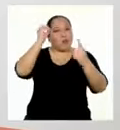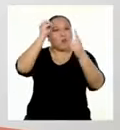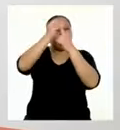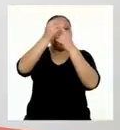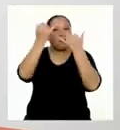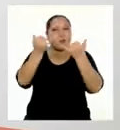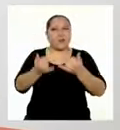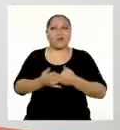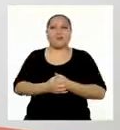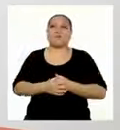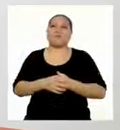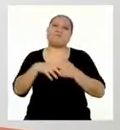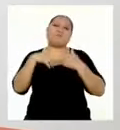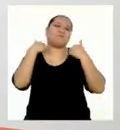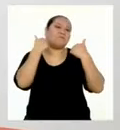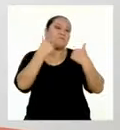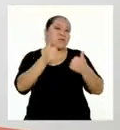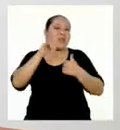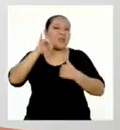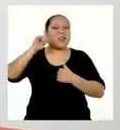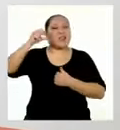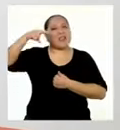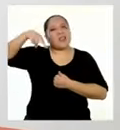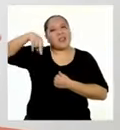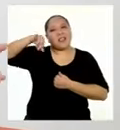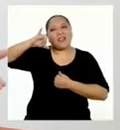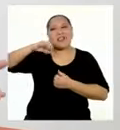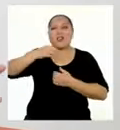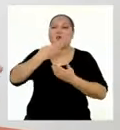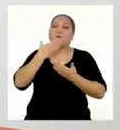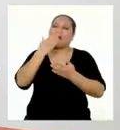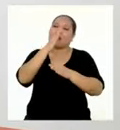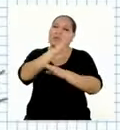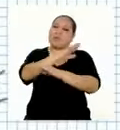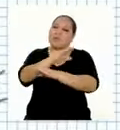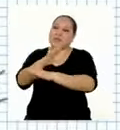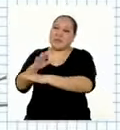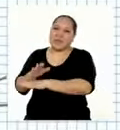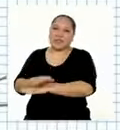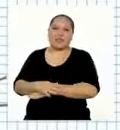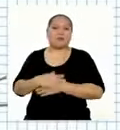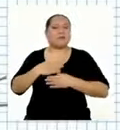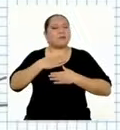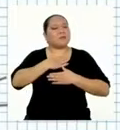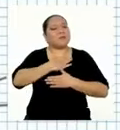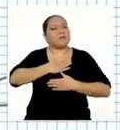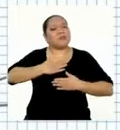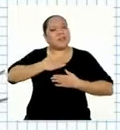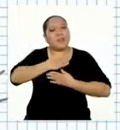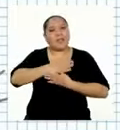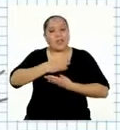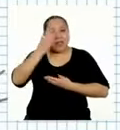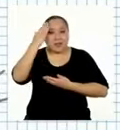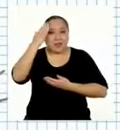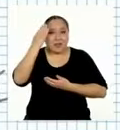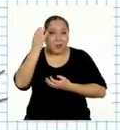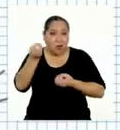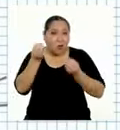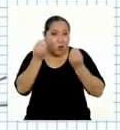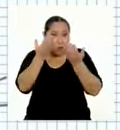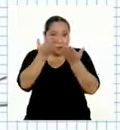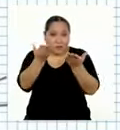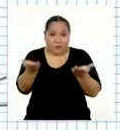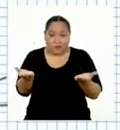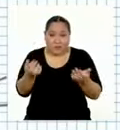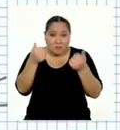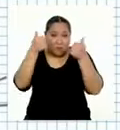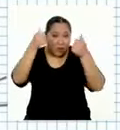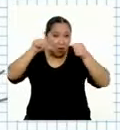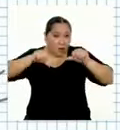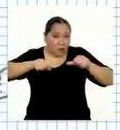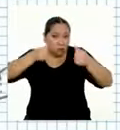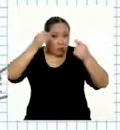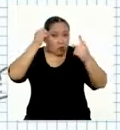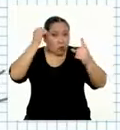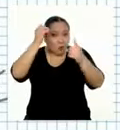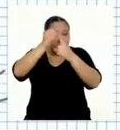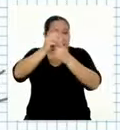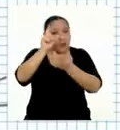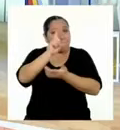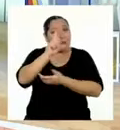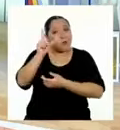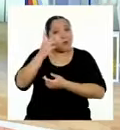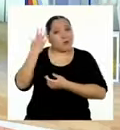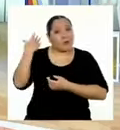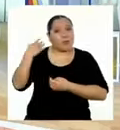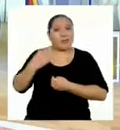hoy. Muy bien, Yanira. Buenas tardes. Me encantaría saber cómo les ha ido con el reto